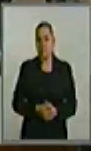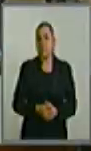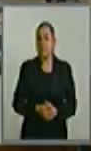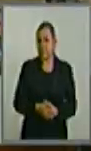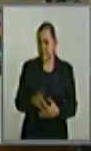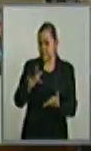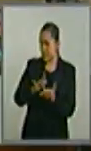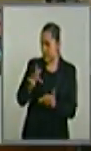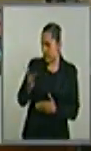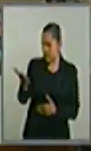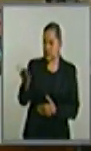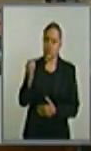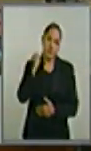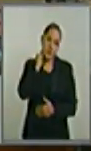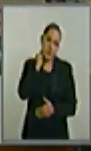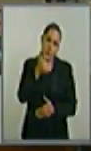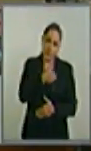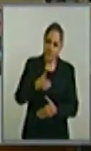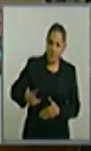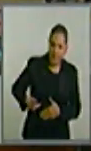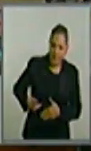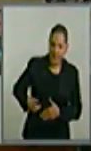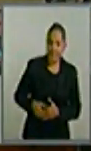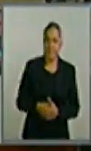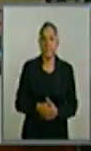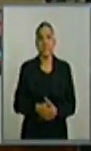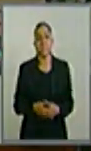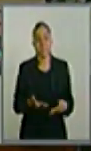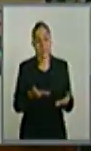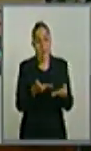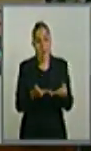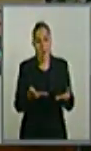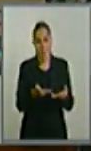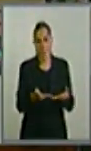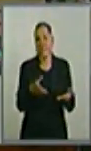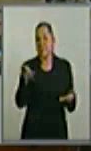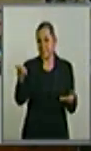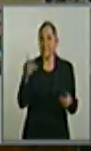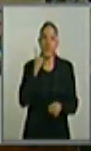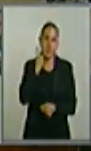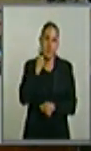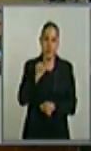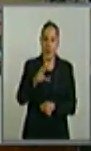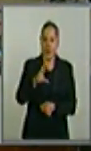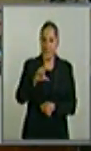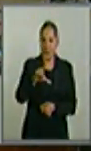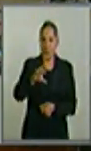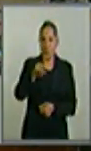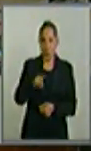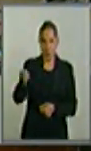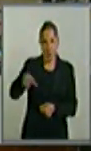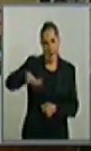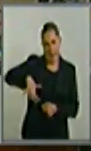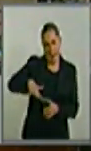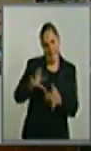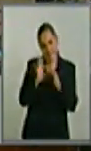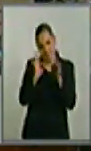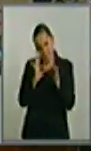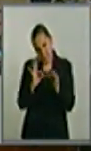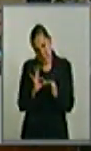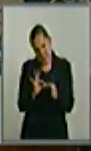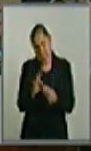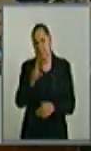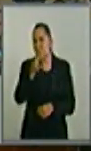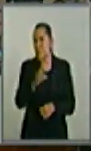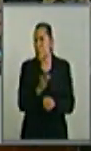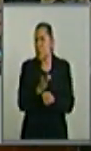Muchas gracias, senador presidente. Igualmente, en el sentido que el diputado Abel Cruz nos acaba de ilustrar ahorita, es una situación